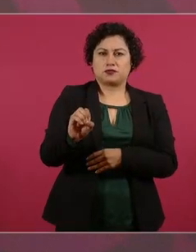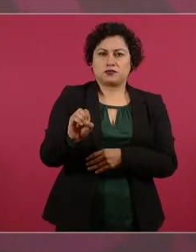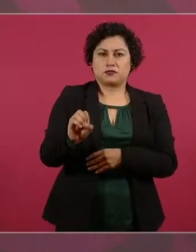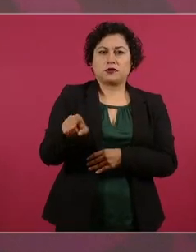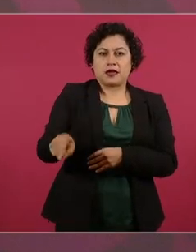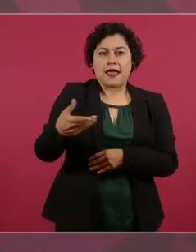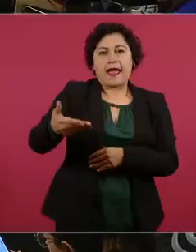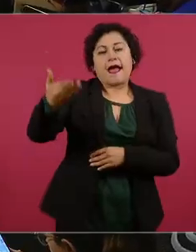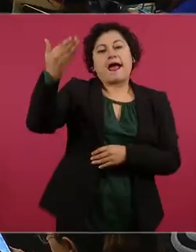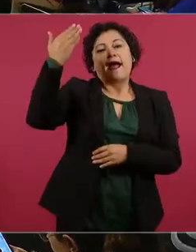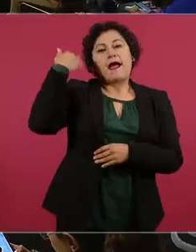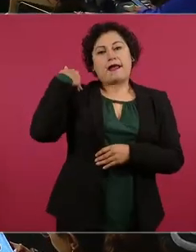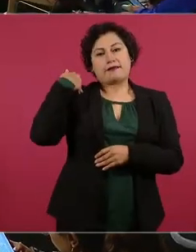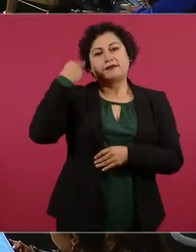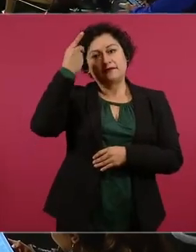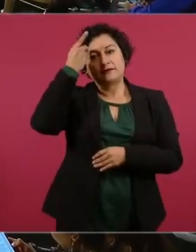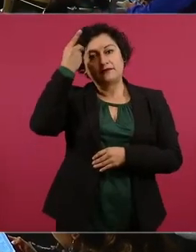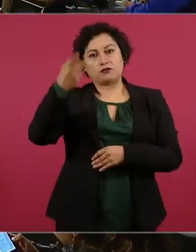hasta escribió